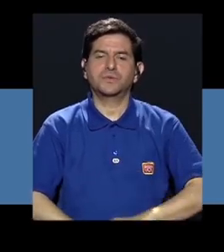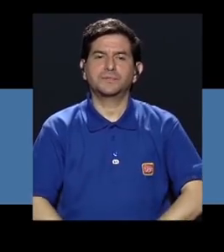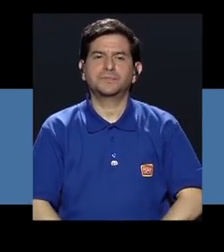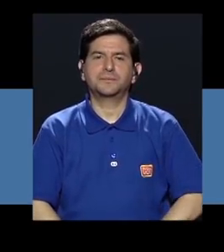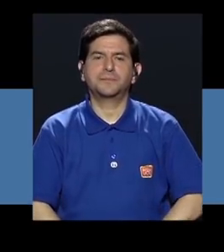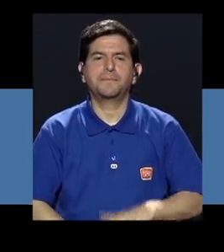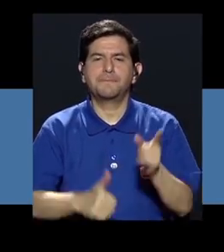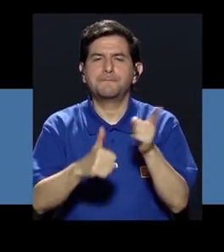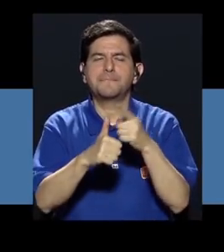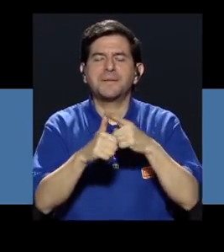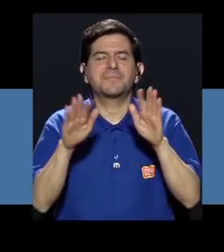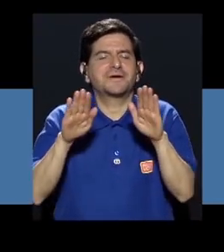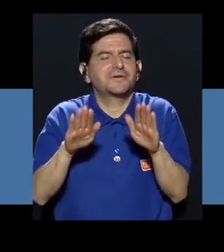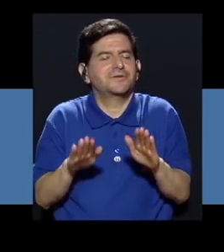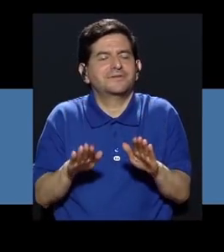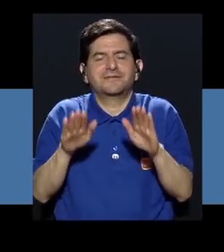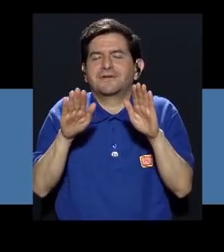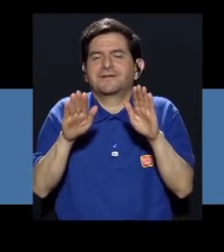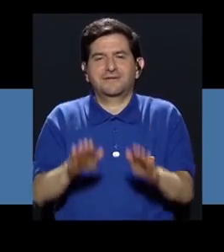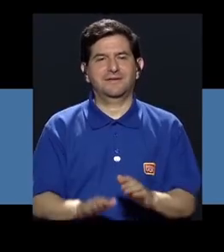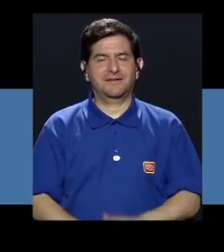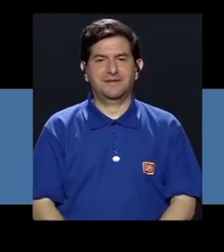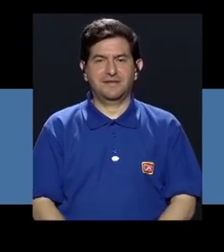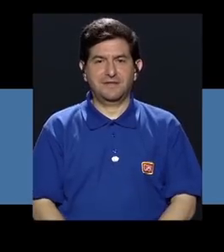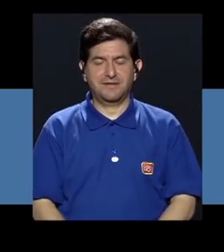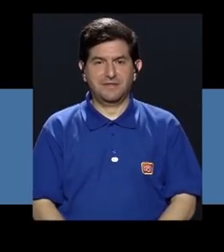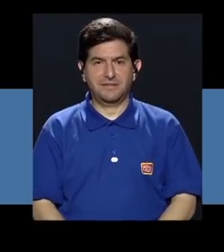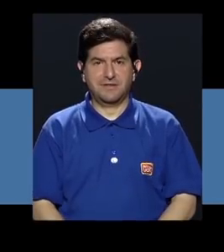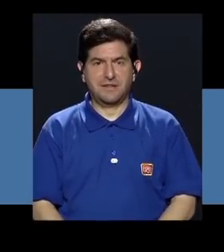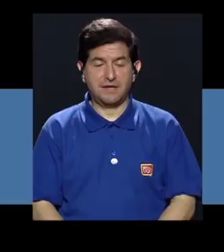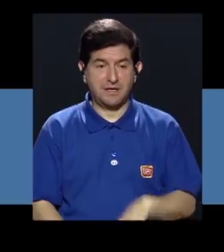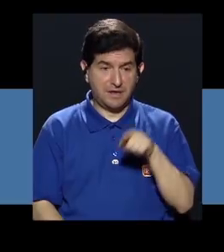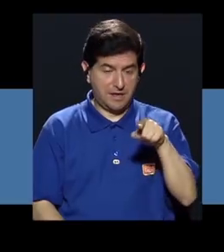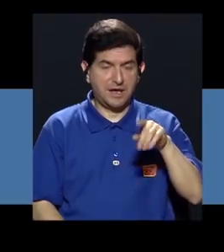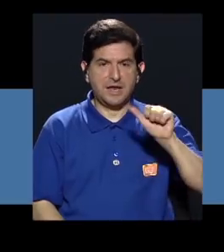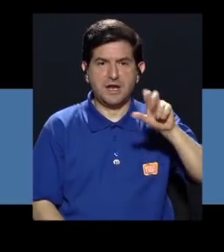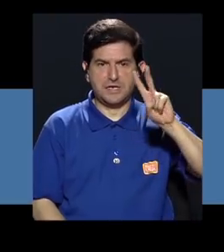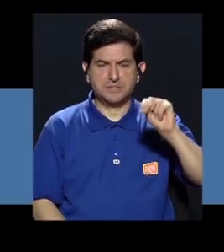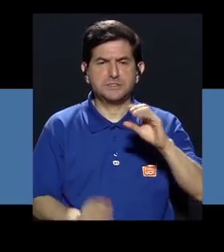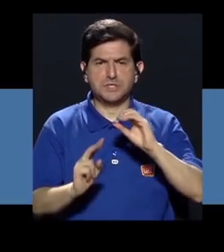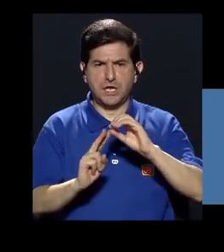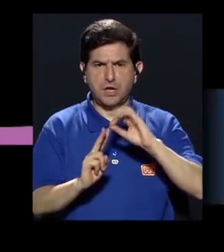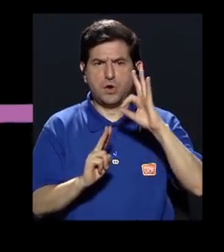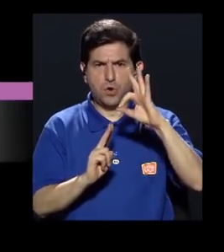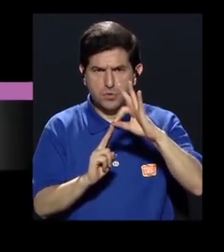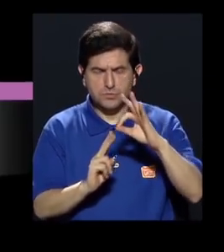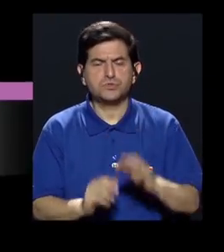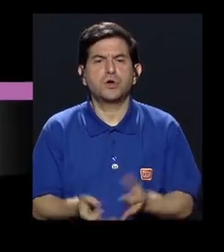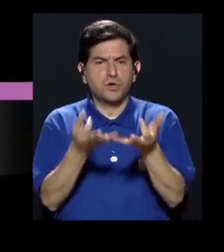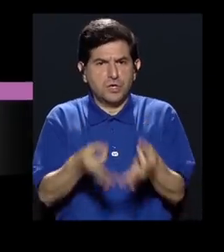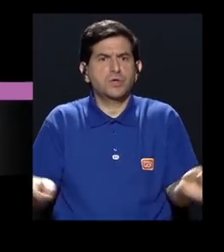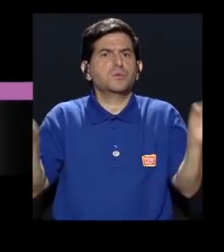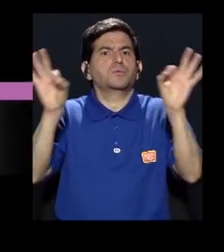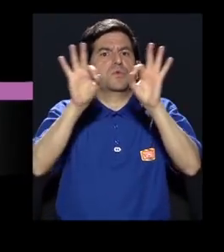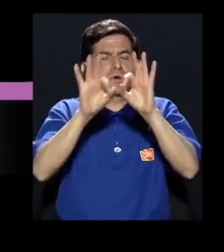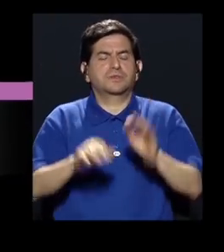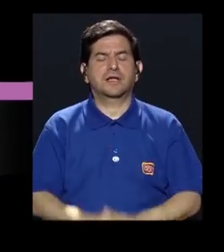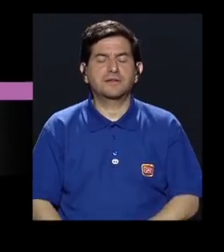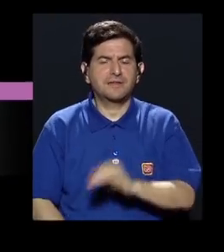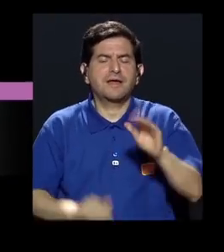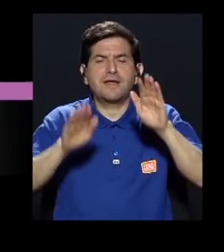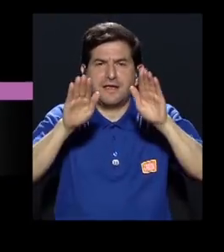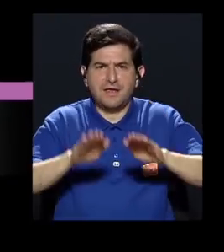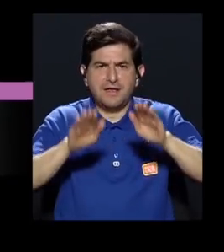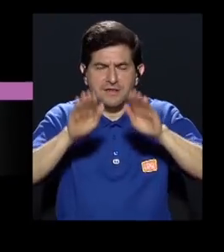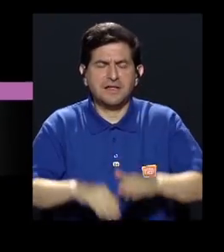adulto. Primero, la tranquilidad, porque digamos, para mí el CEN es una oportunidad más grande, ¿no?, de volver primero,